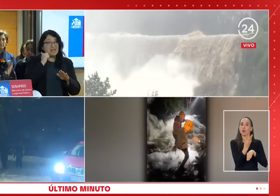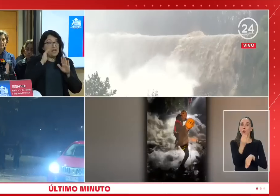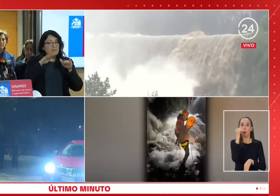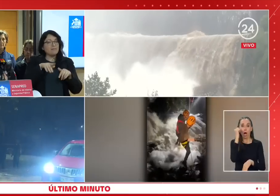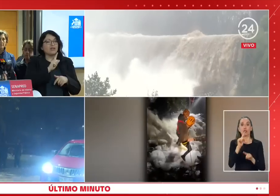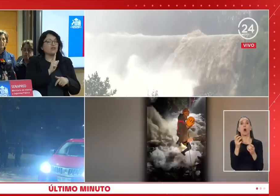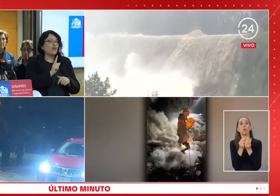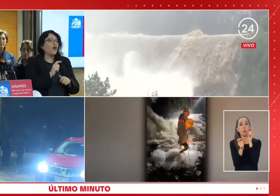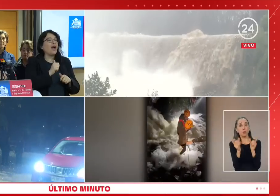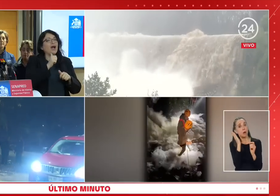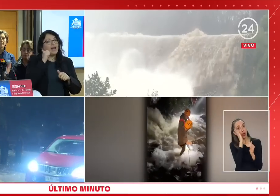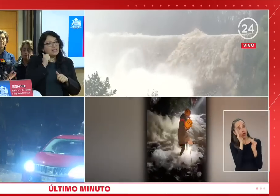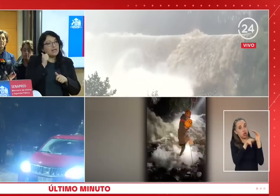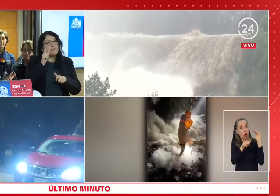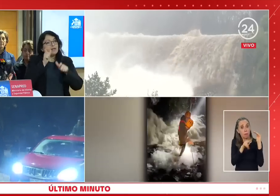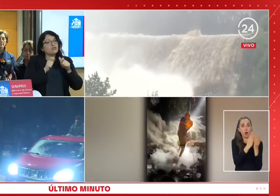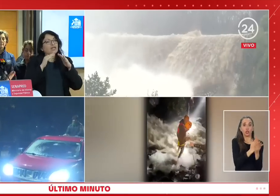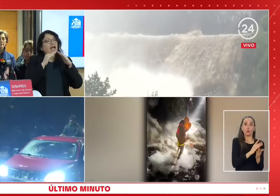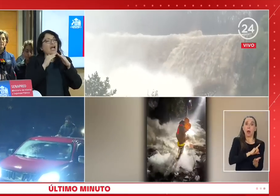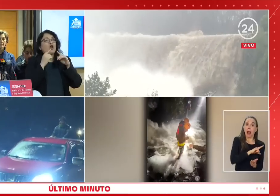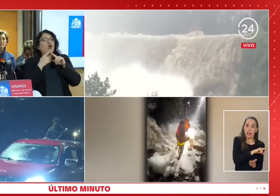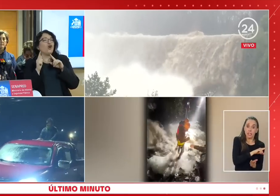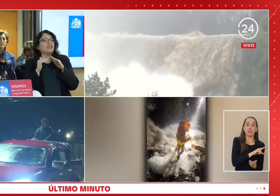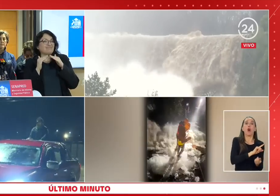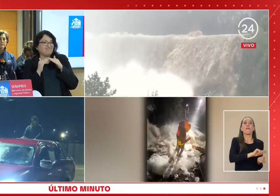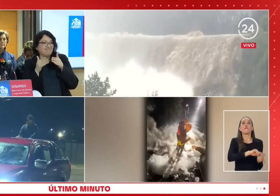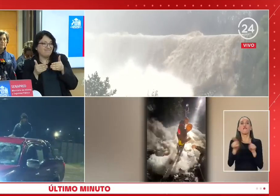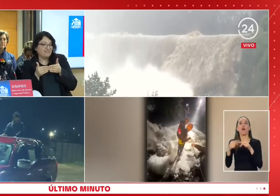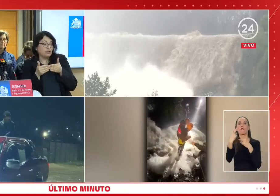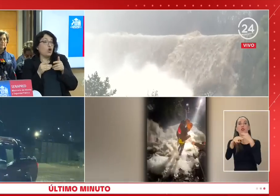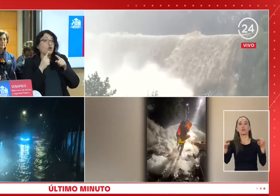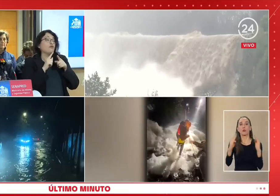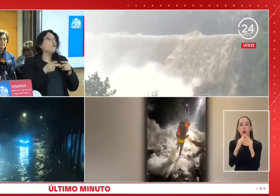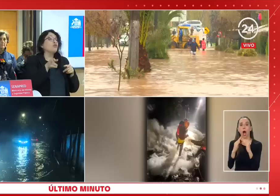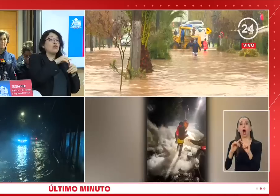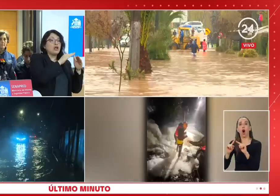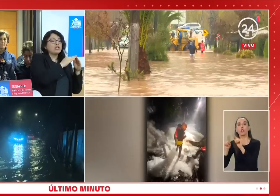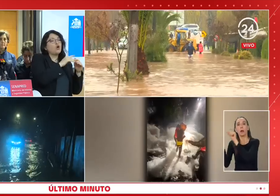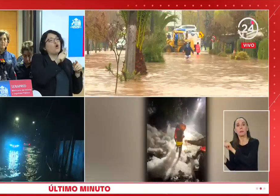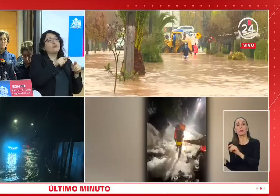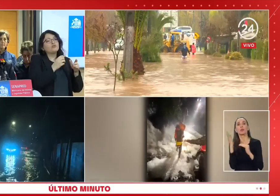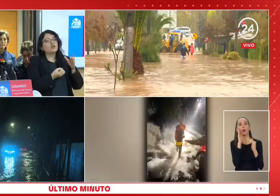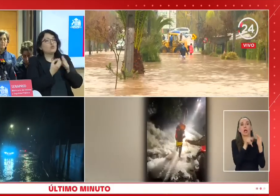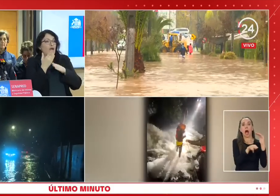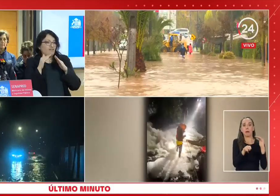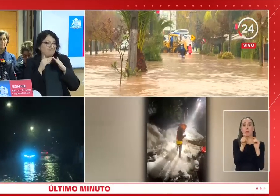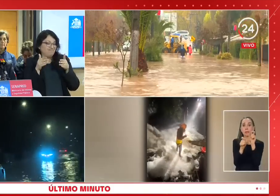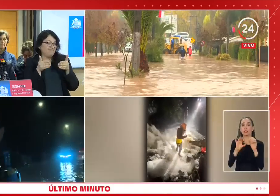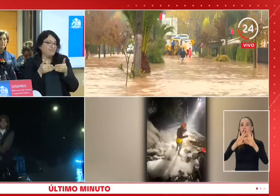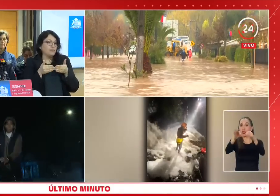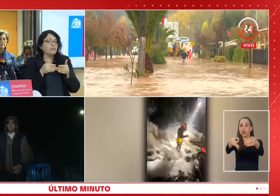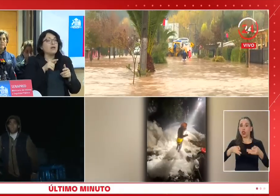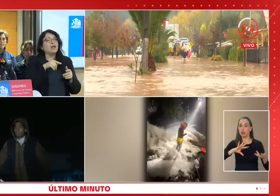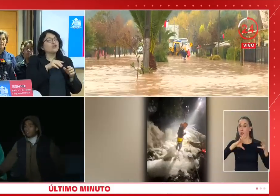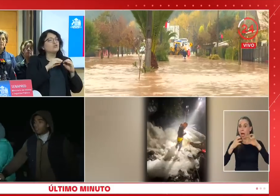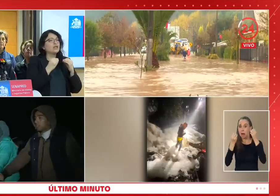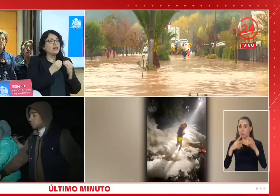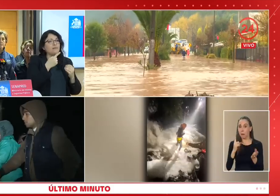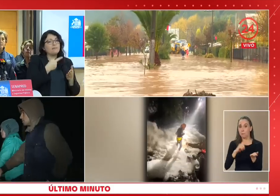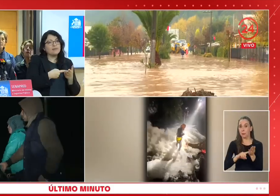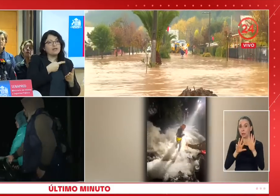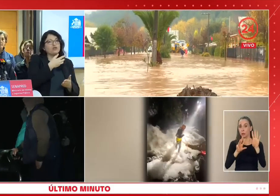muchas personas estuvieron albergadas y han vuelto a sus casas otras han ingresado albergues las personas damnificadas en total